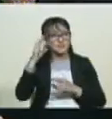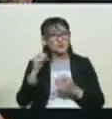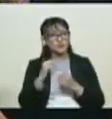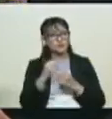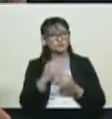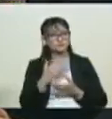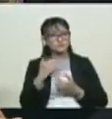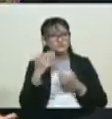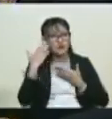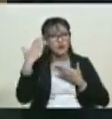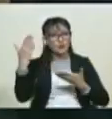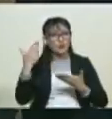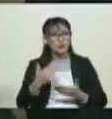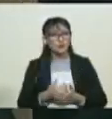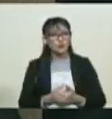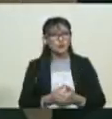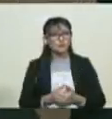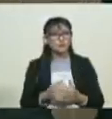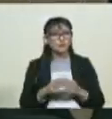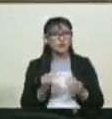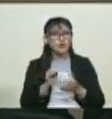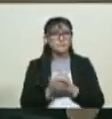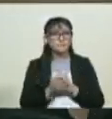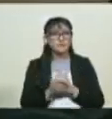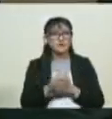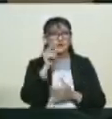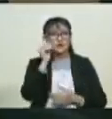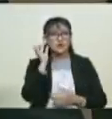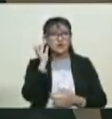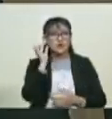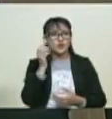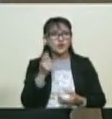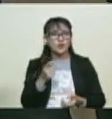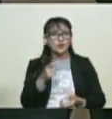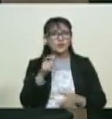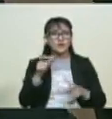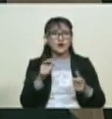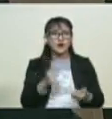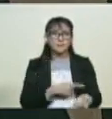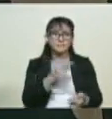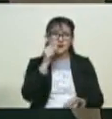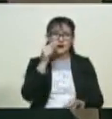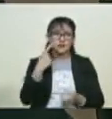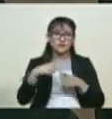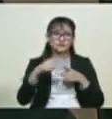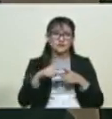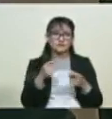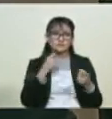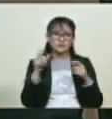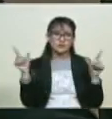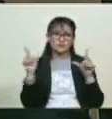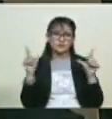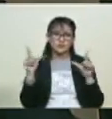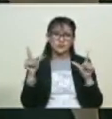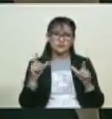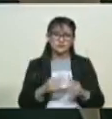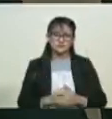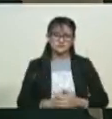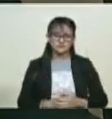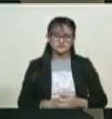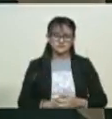saludos para todos los amigos amigas compañeros hermanos hermanas los distintos medios de comunicación